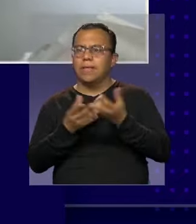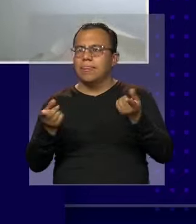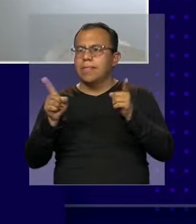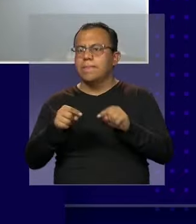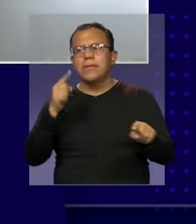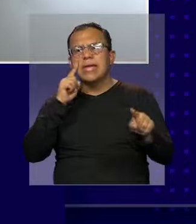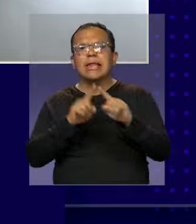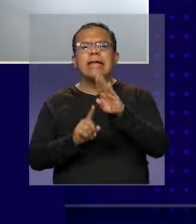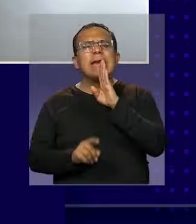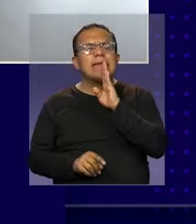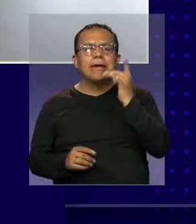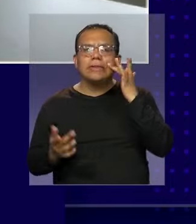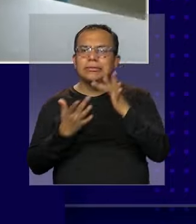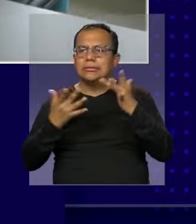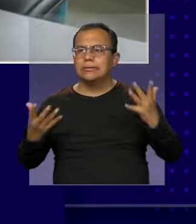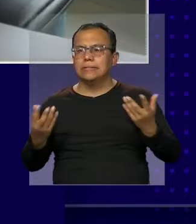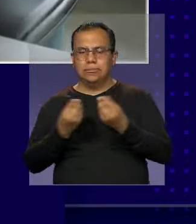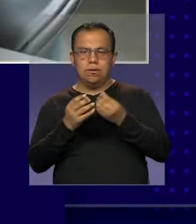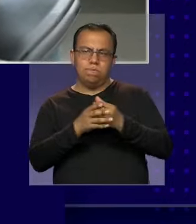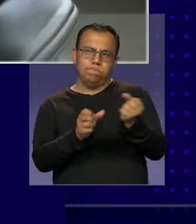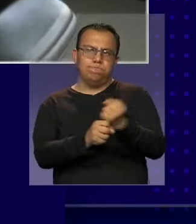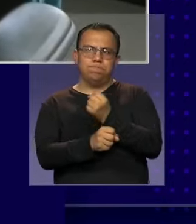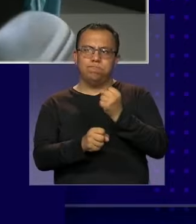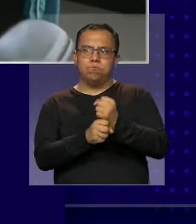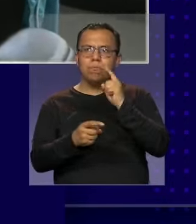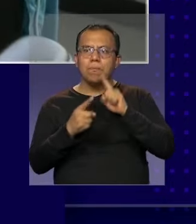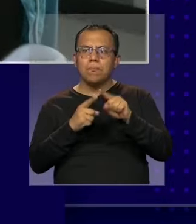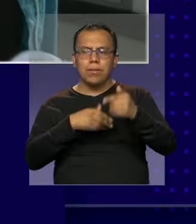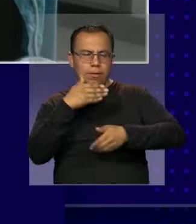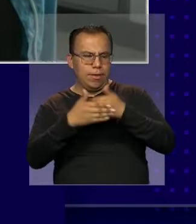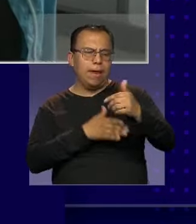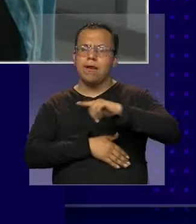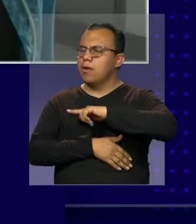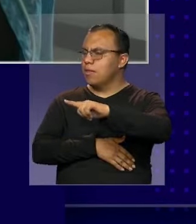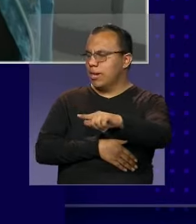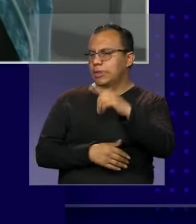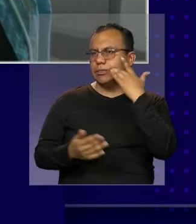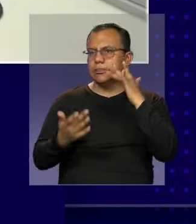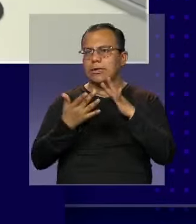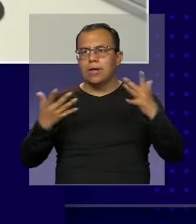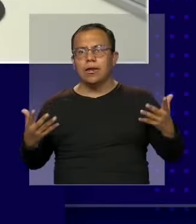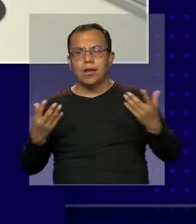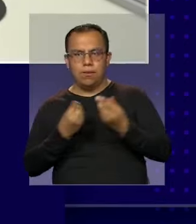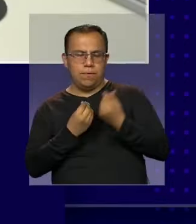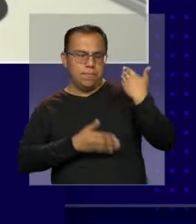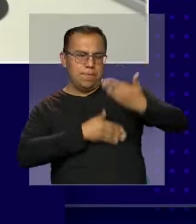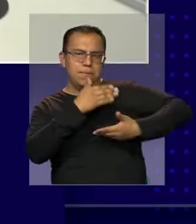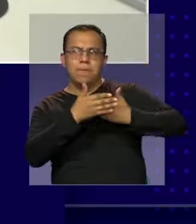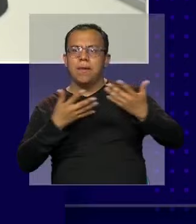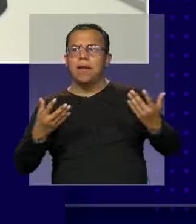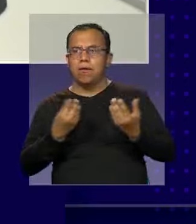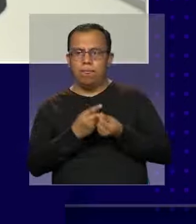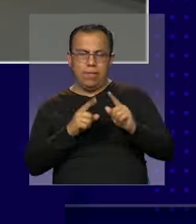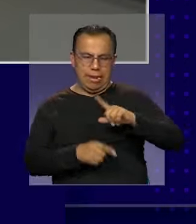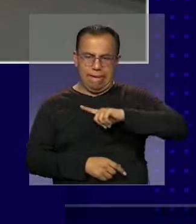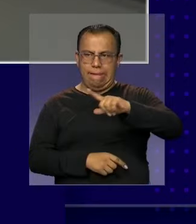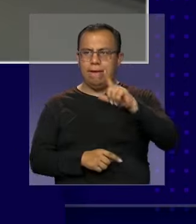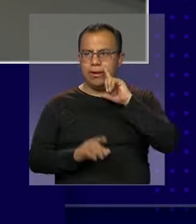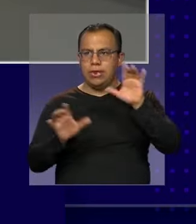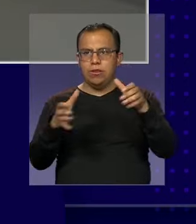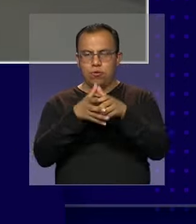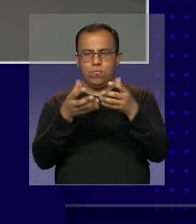quienes ejercen labores, por ejemplo, de liderazgo, pues son muy pocas, pero también entran como a liderar este